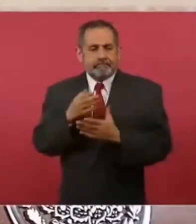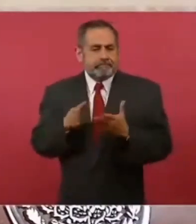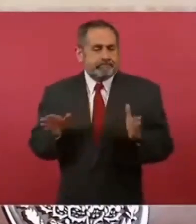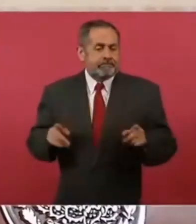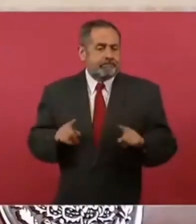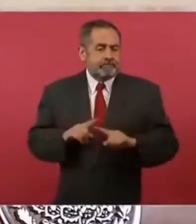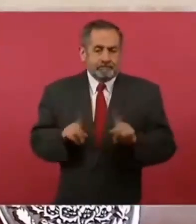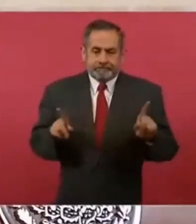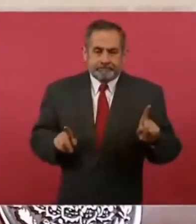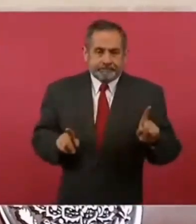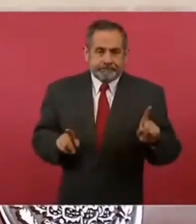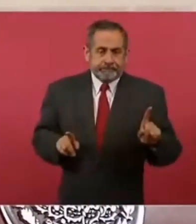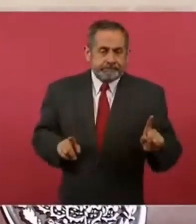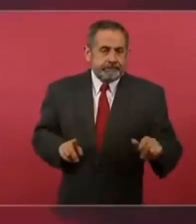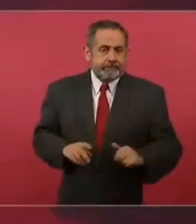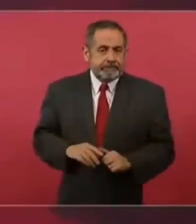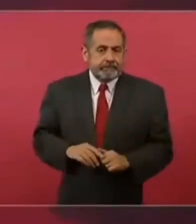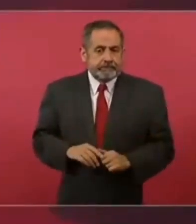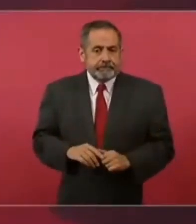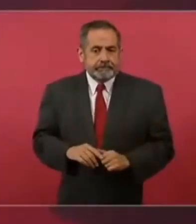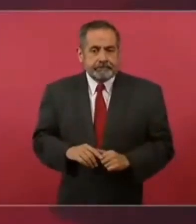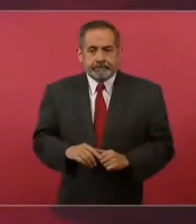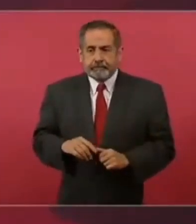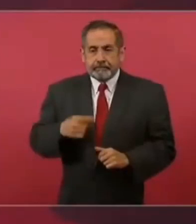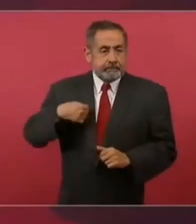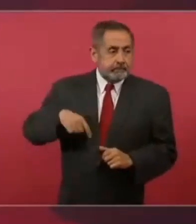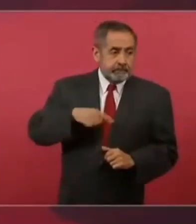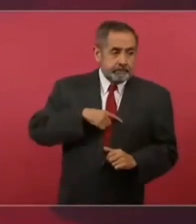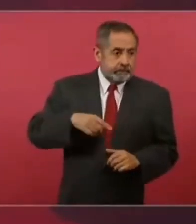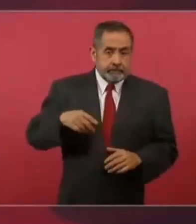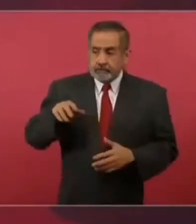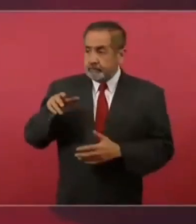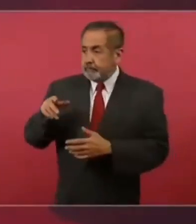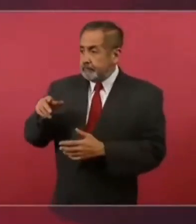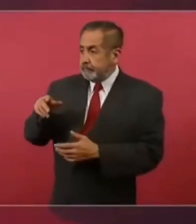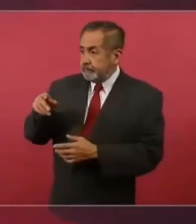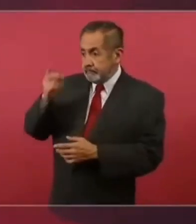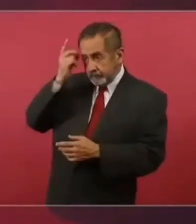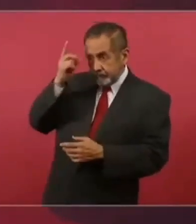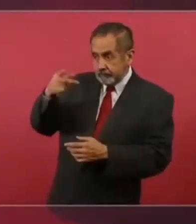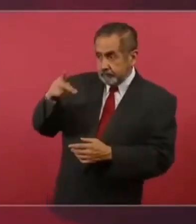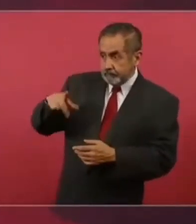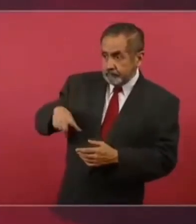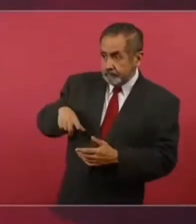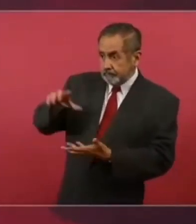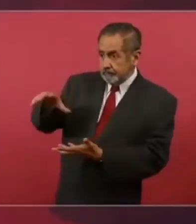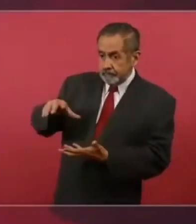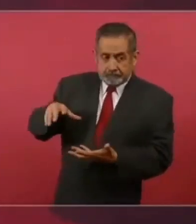ya no se privatizan los bienes públicos.